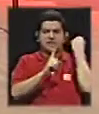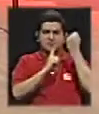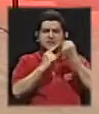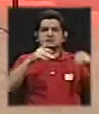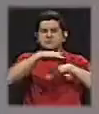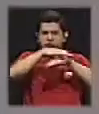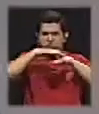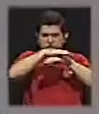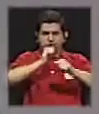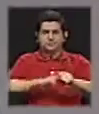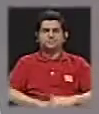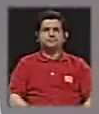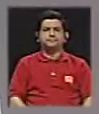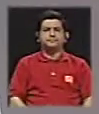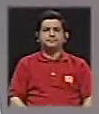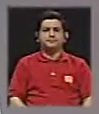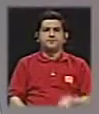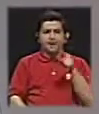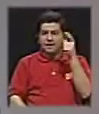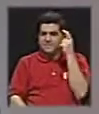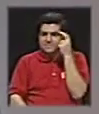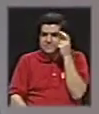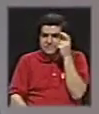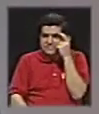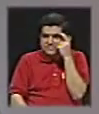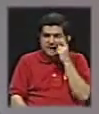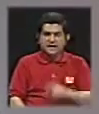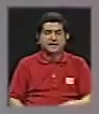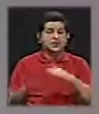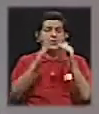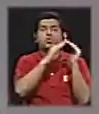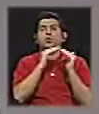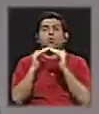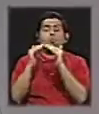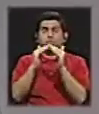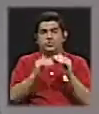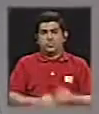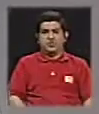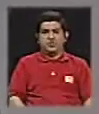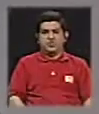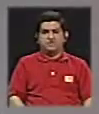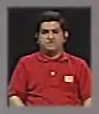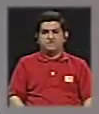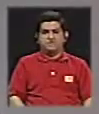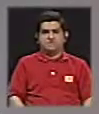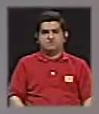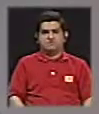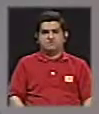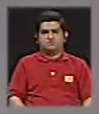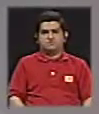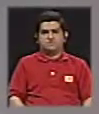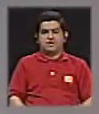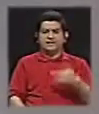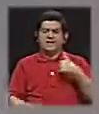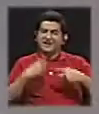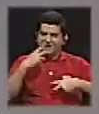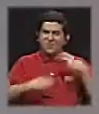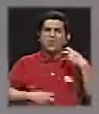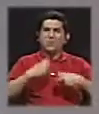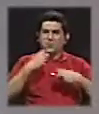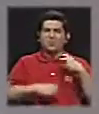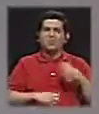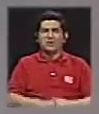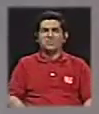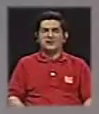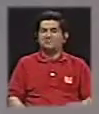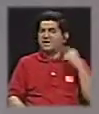referencia. Entonces, en cuanto a esto, la comunidad y pues es un problema del Estado